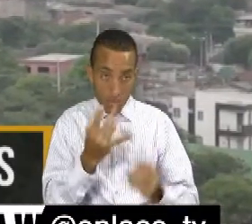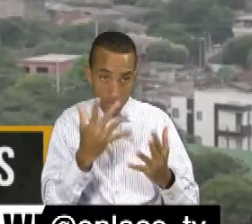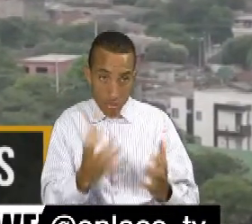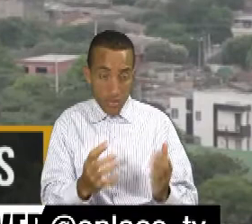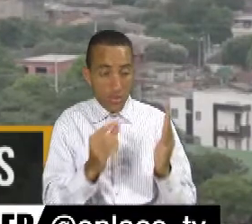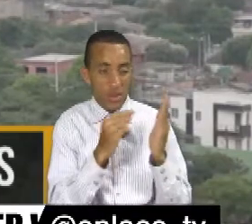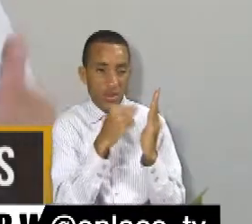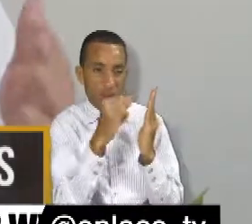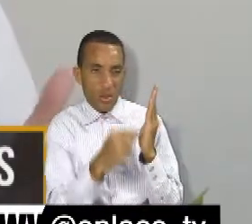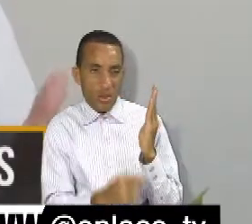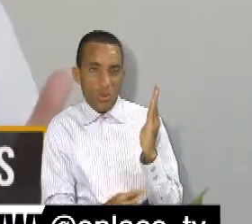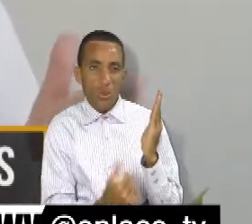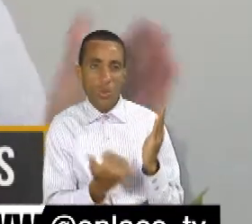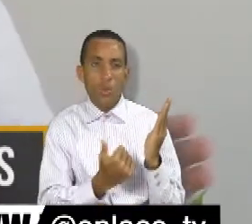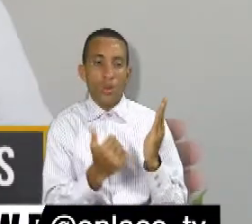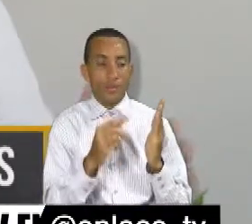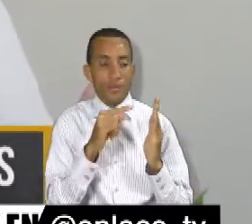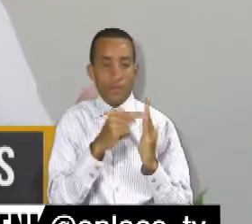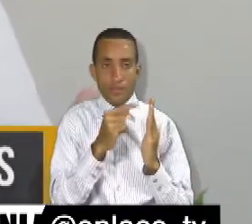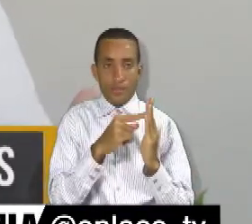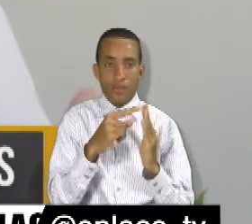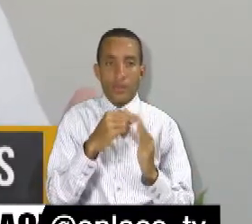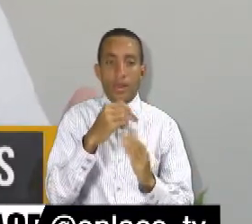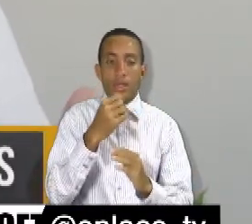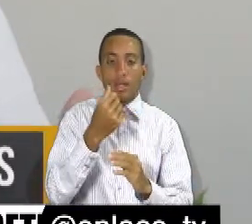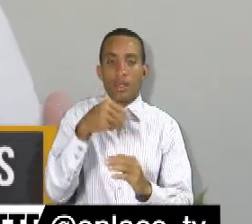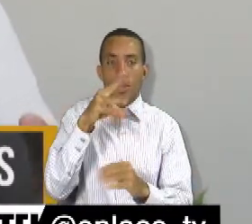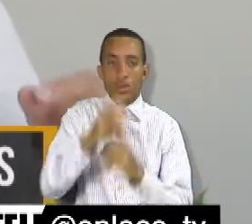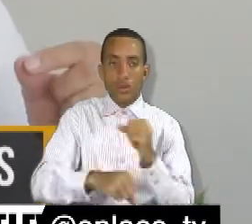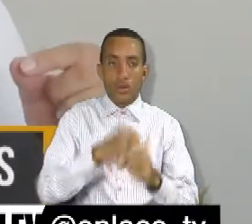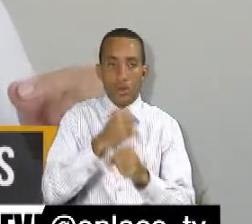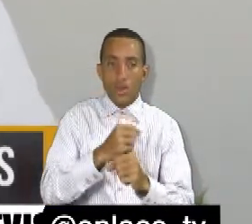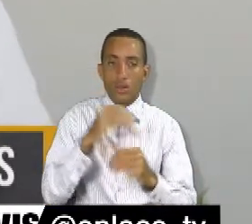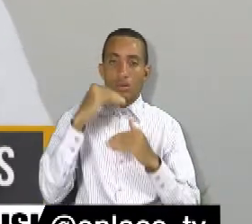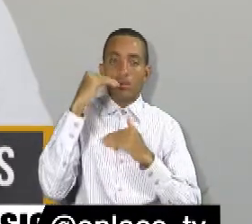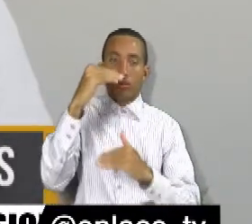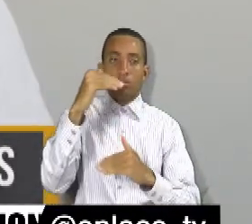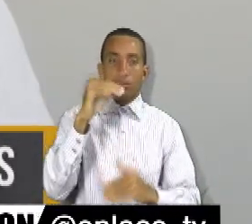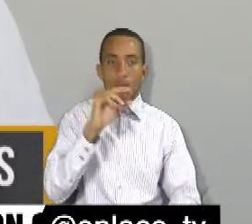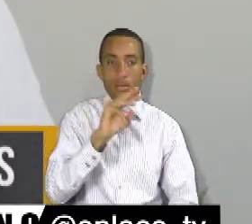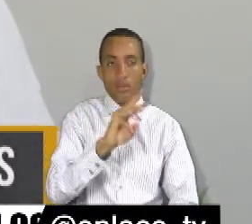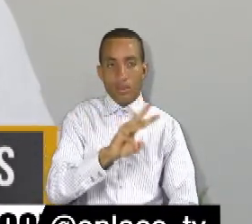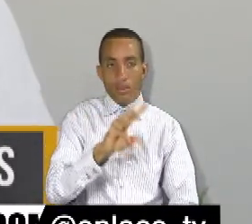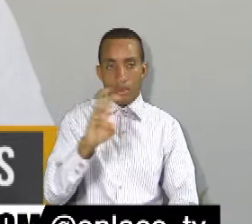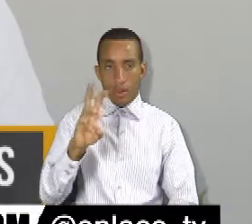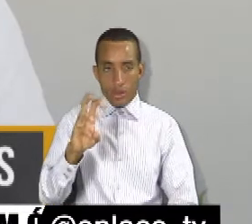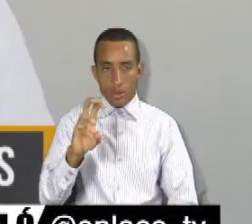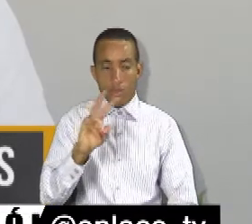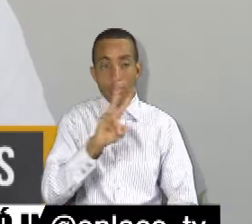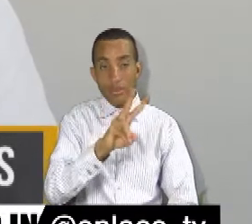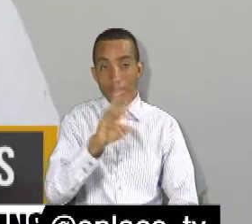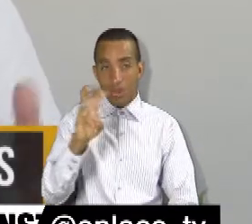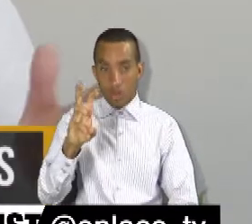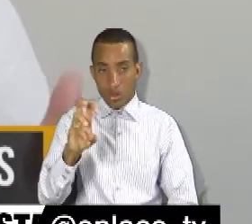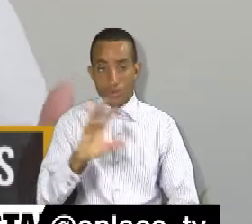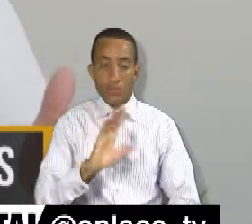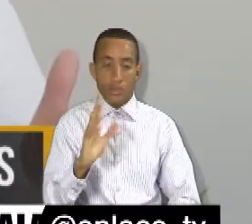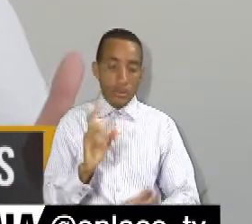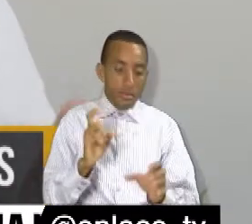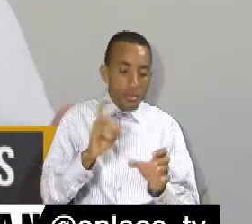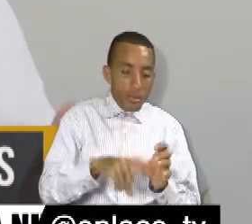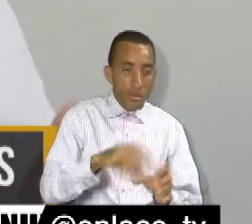siguientes requisitos: la edad de 18 a 28 años, estar postulados en la Caja caja de compensación familiar y